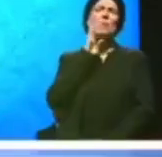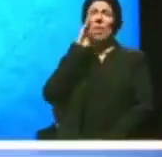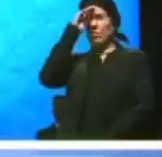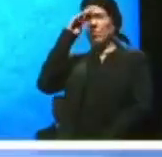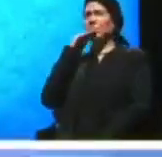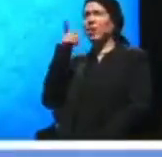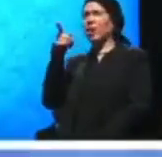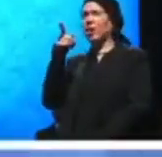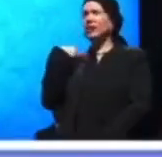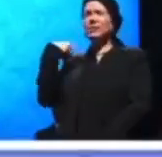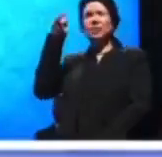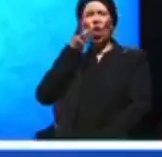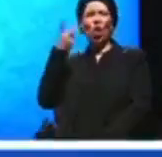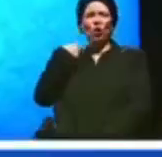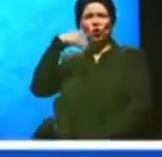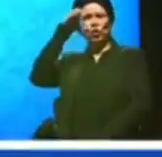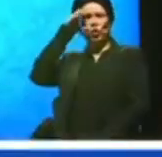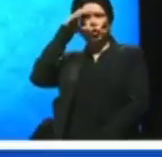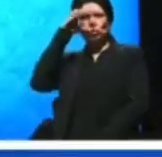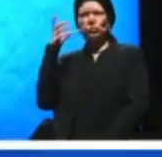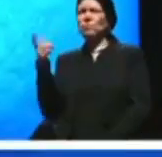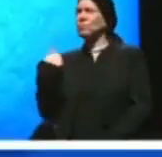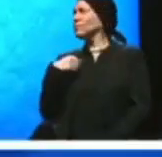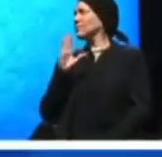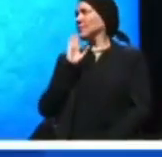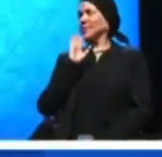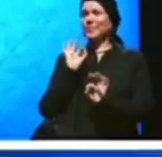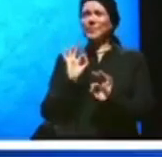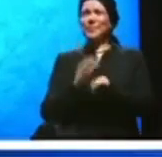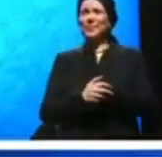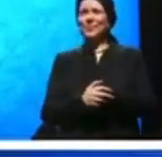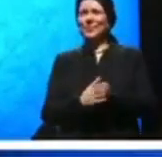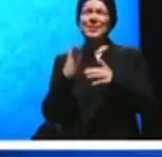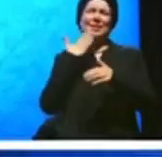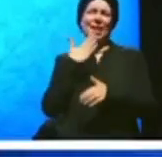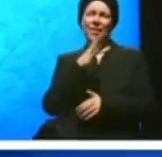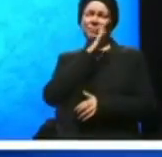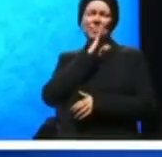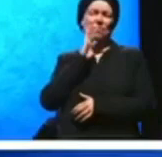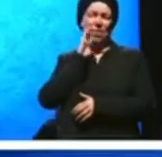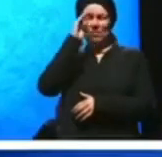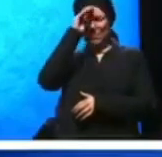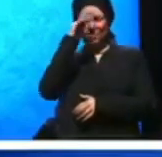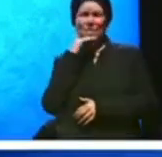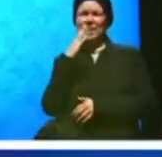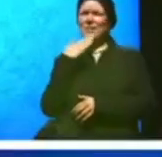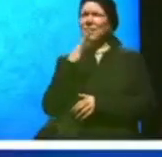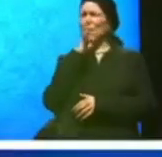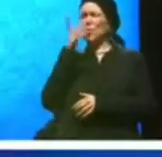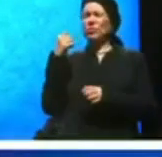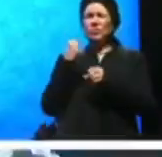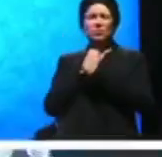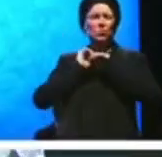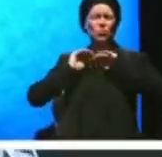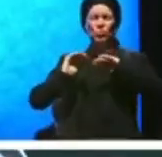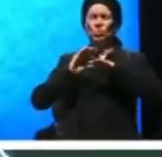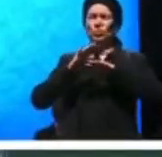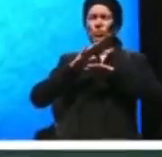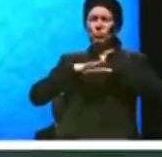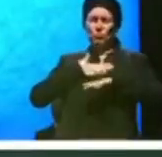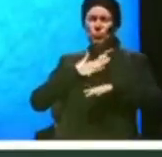Padre que nos están escuchando, lo que acabo de decir. Gracias mamá y papá por todo lo que habéis hecho por mí, que es